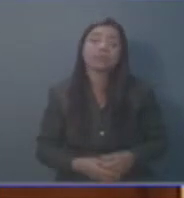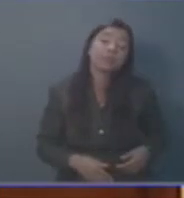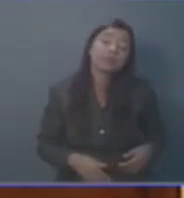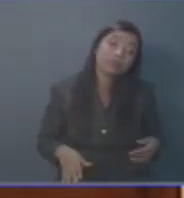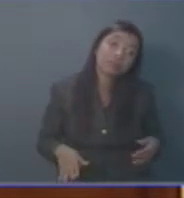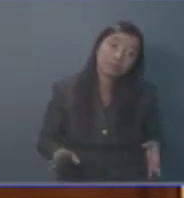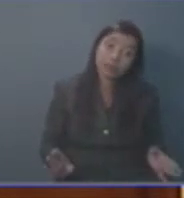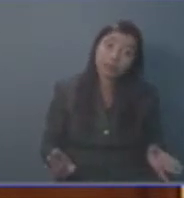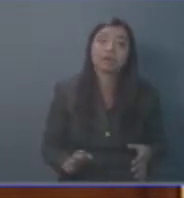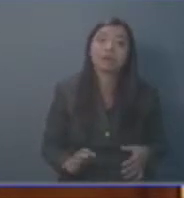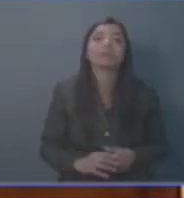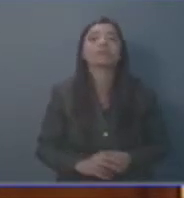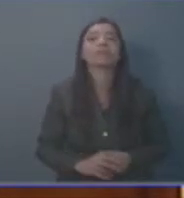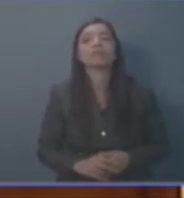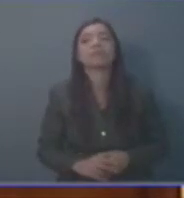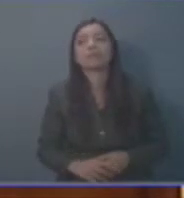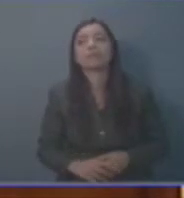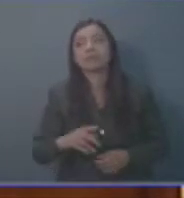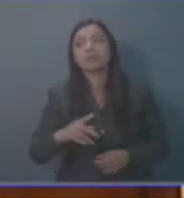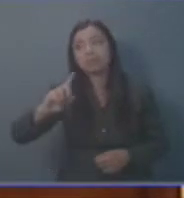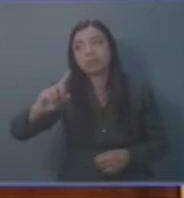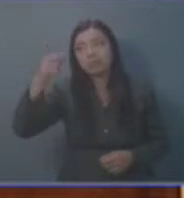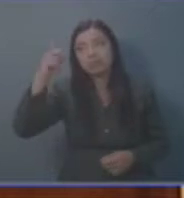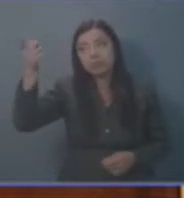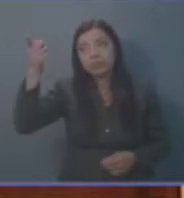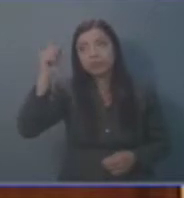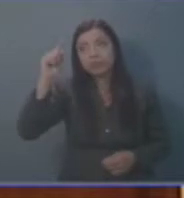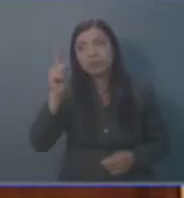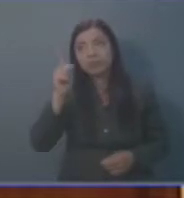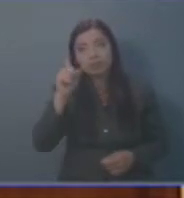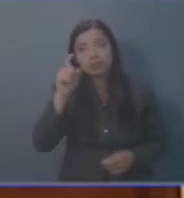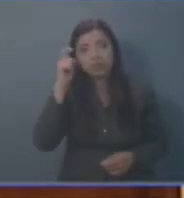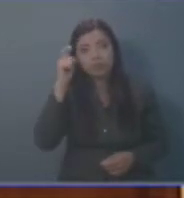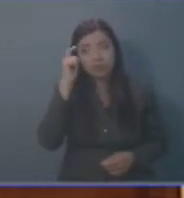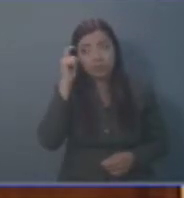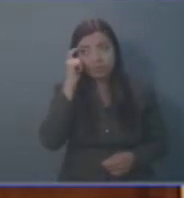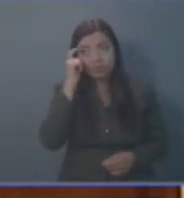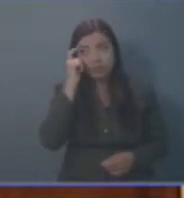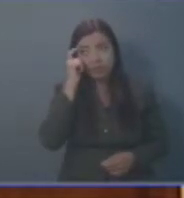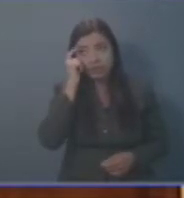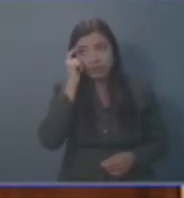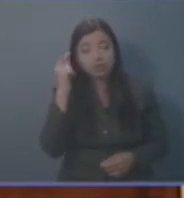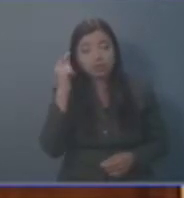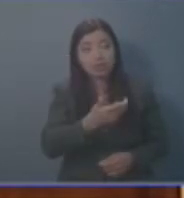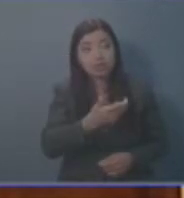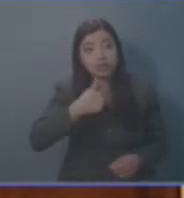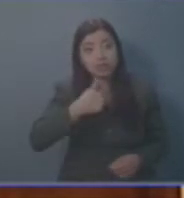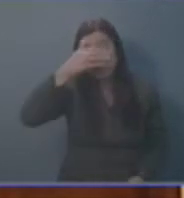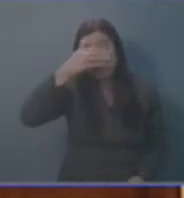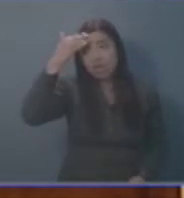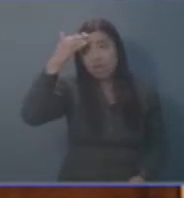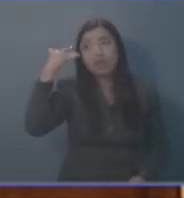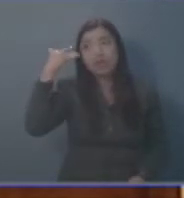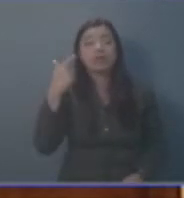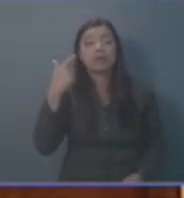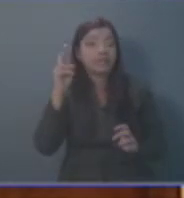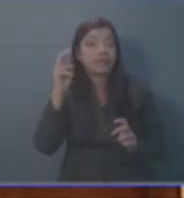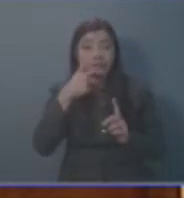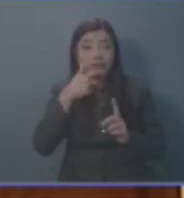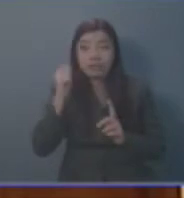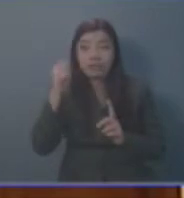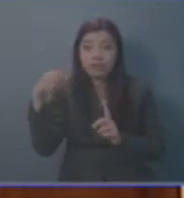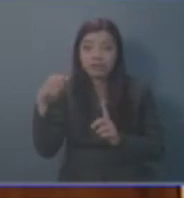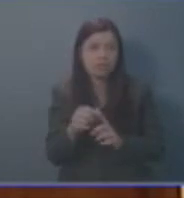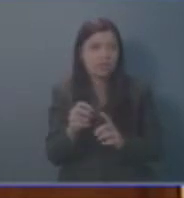embargo, queridos docentes, no piensen que se nos ha olvidado el tema de mejorar las pensiones.